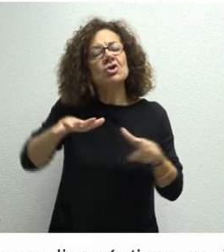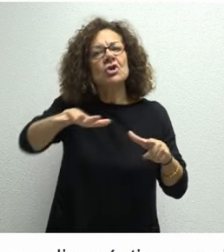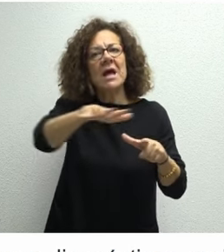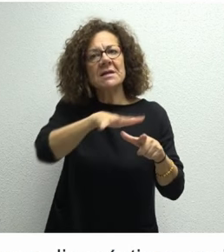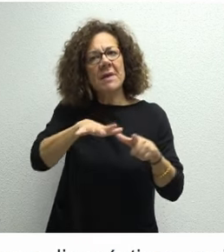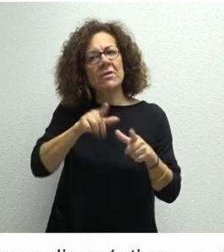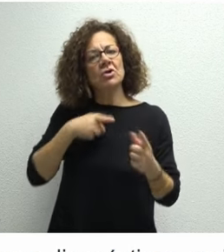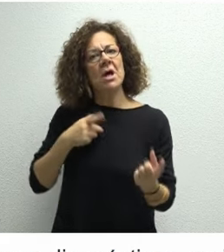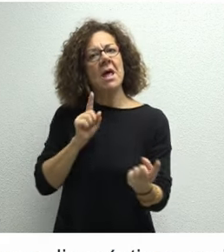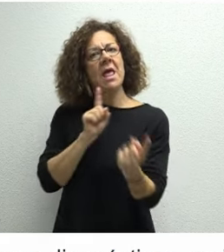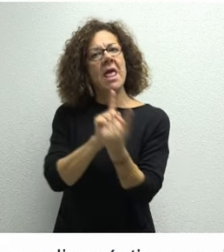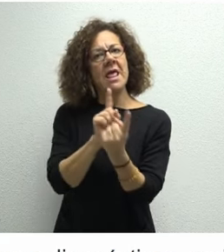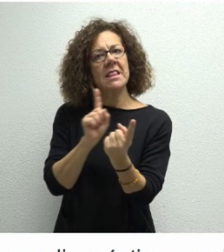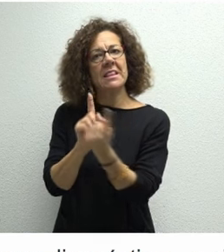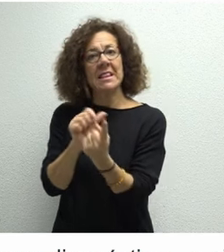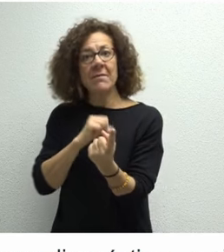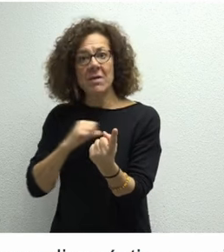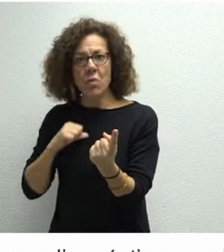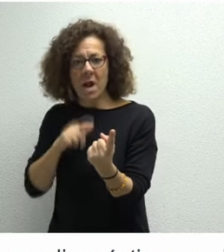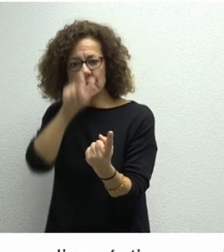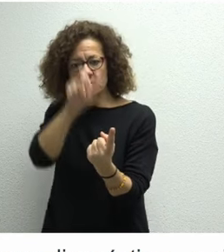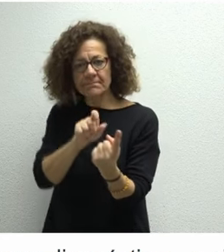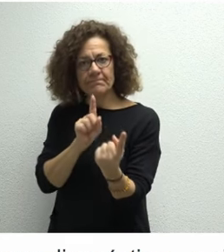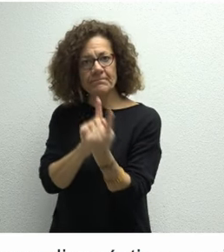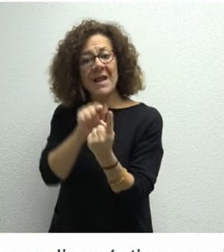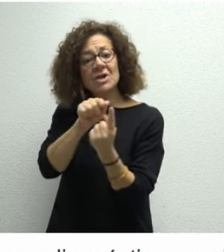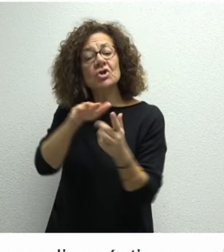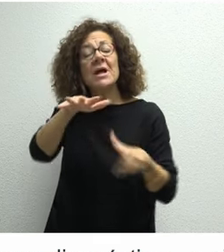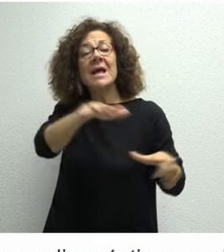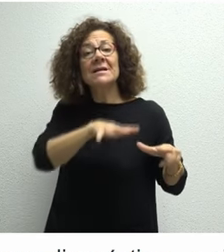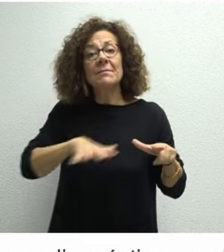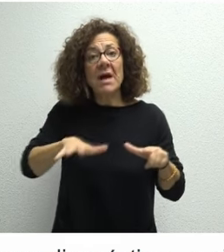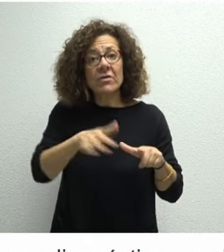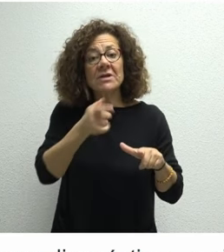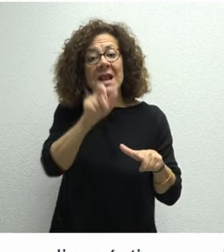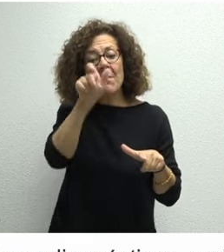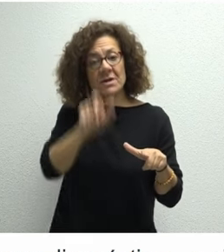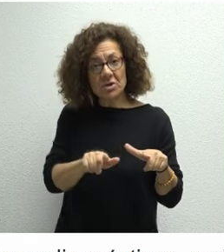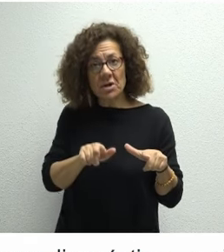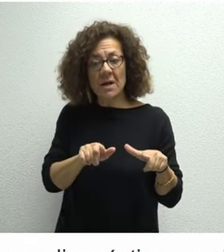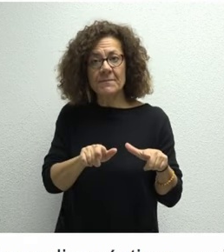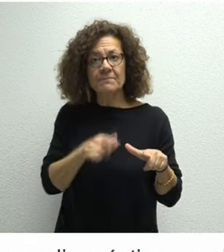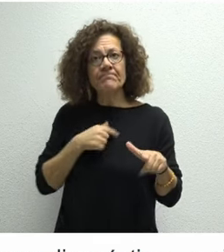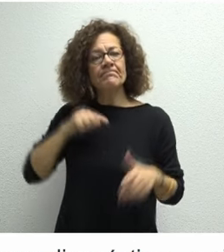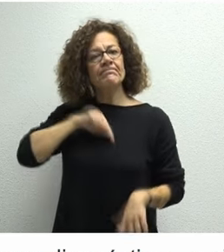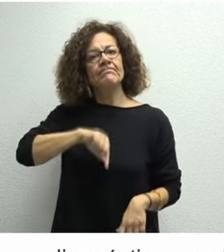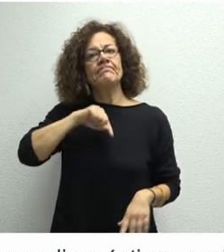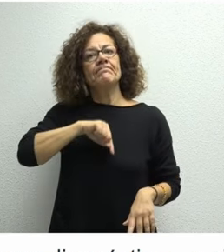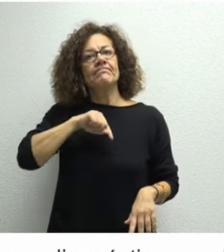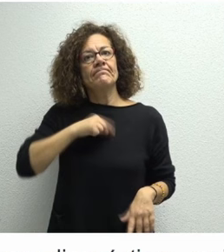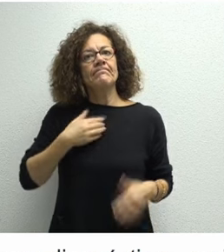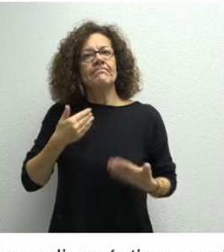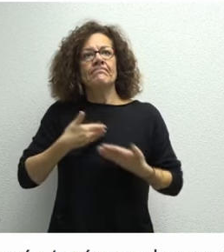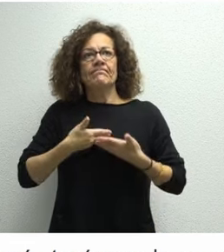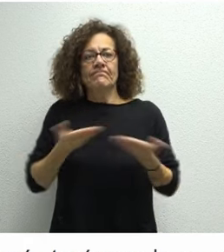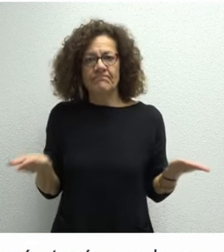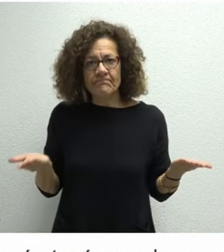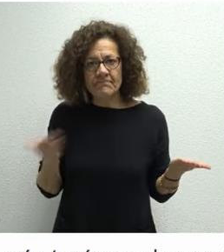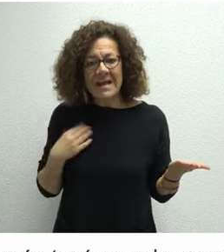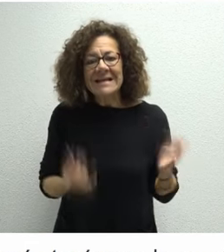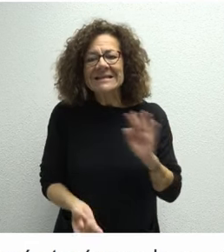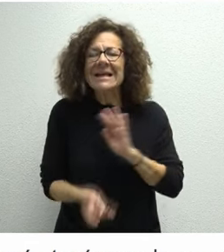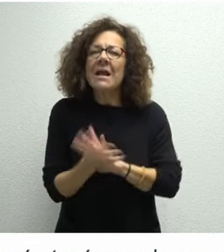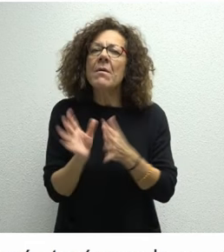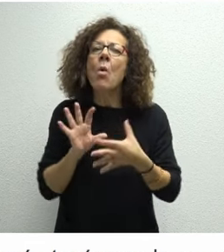individuales para para la persona esos espacios en los que la persona eh se sentía confidente se generaba un